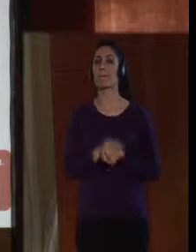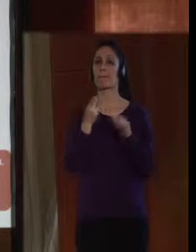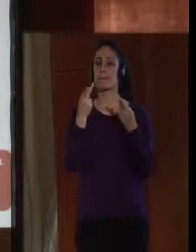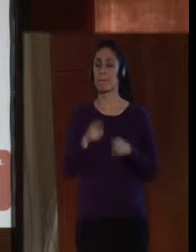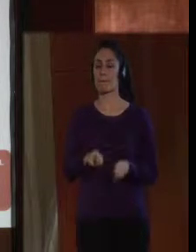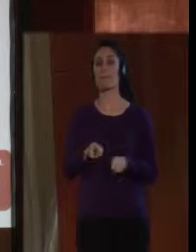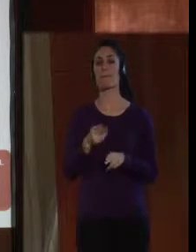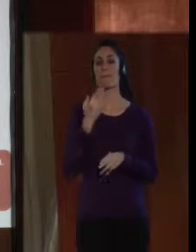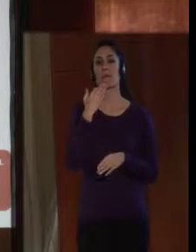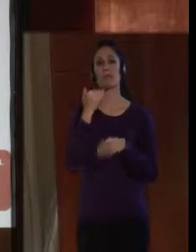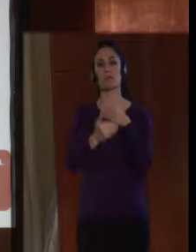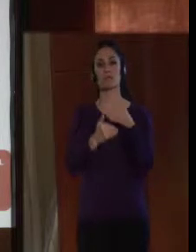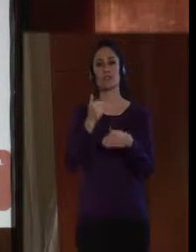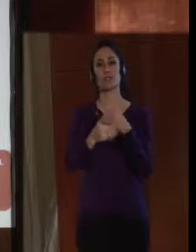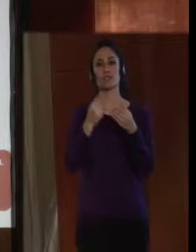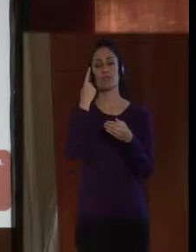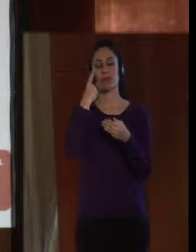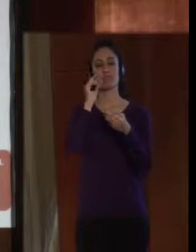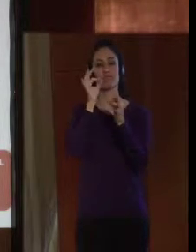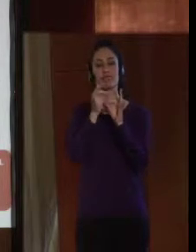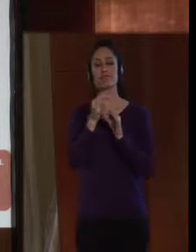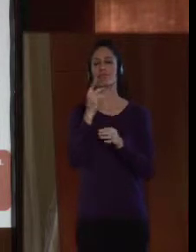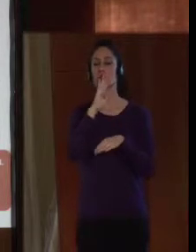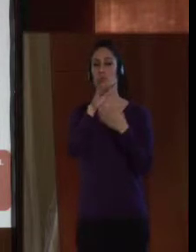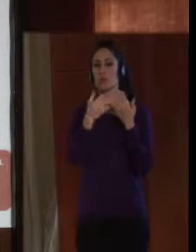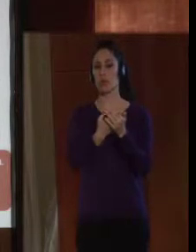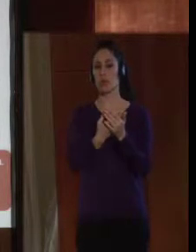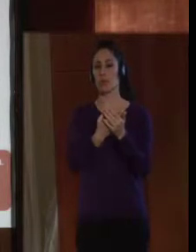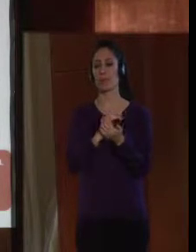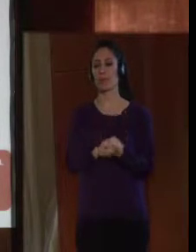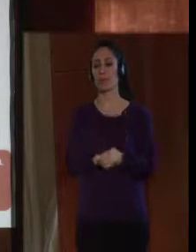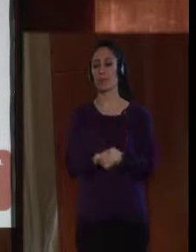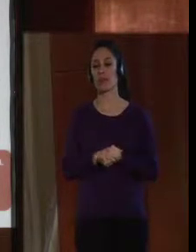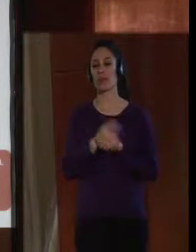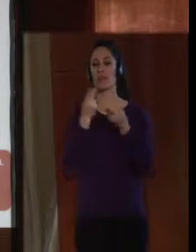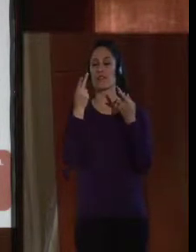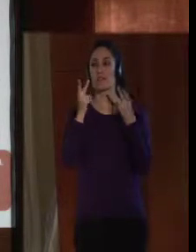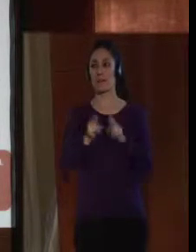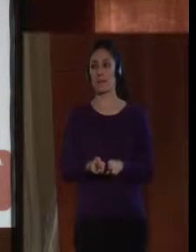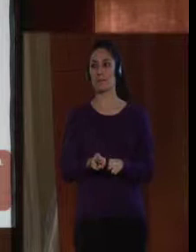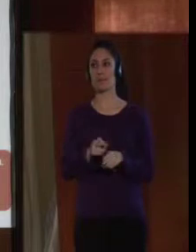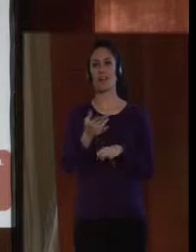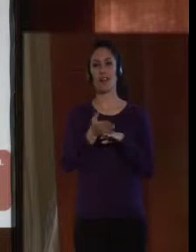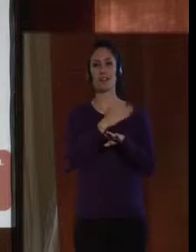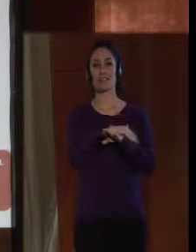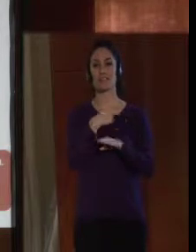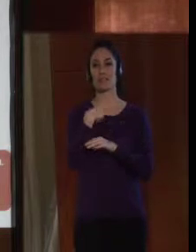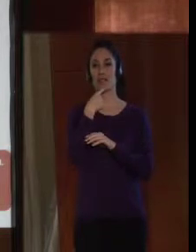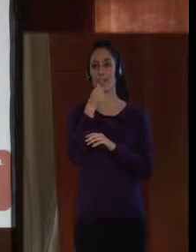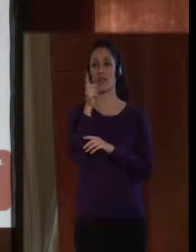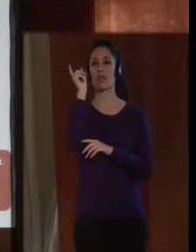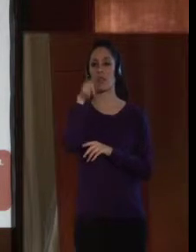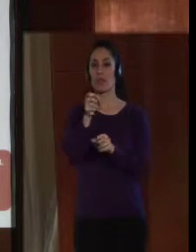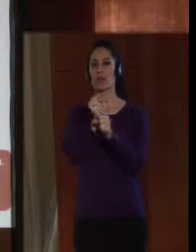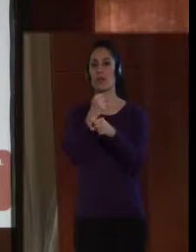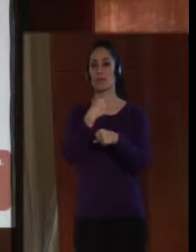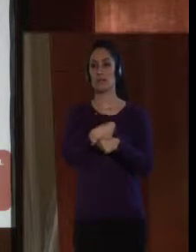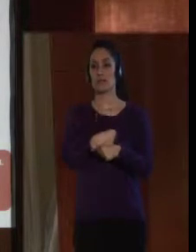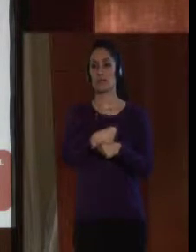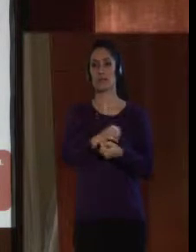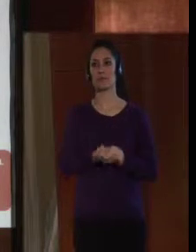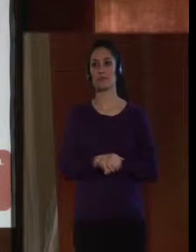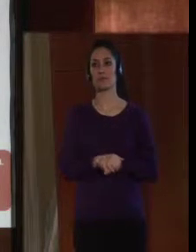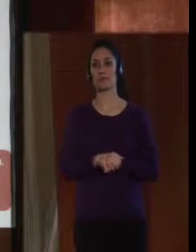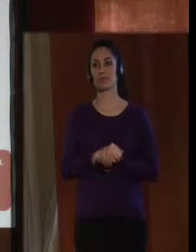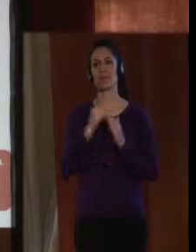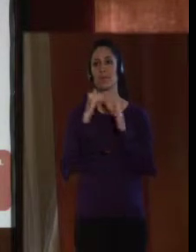acciones a nivel macro y micro, ¿no?, que corresponden al análisis, por ejemplo, en el diagnóstico,